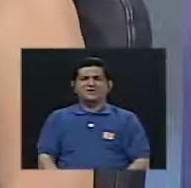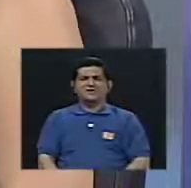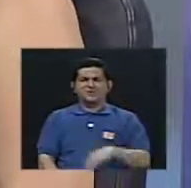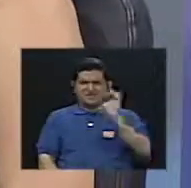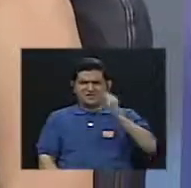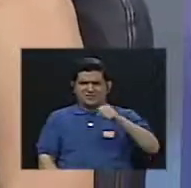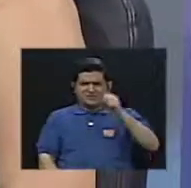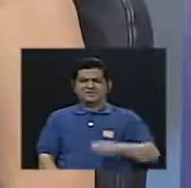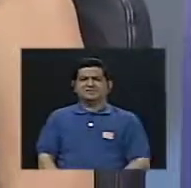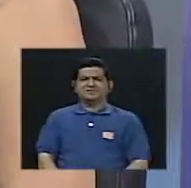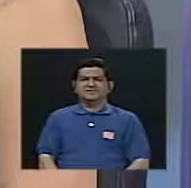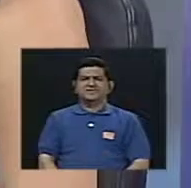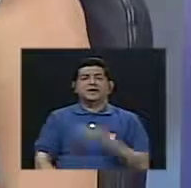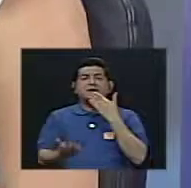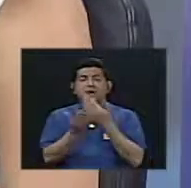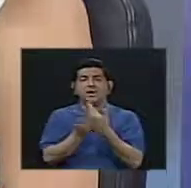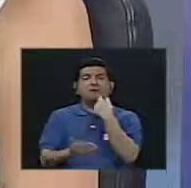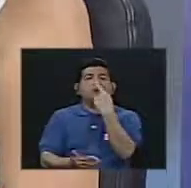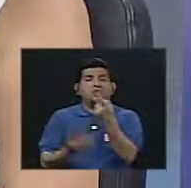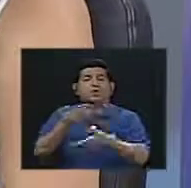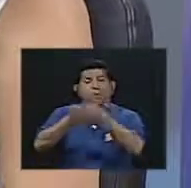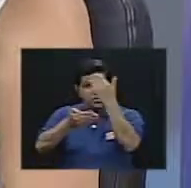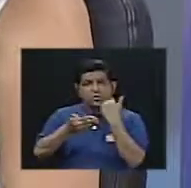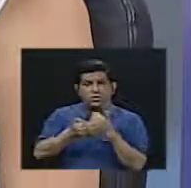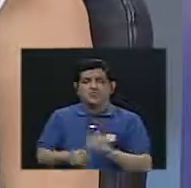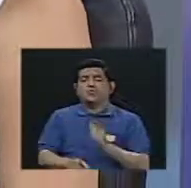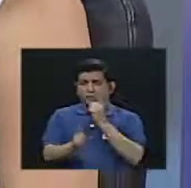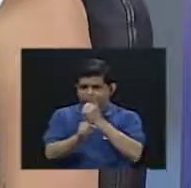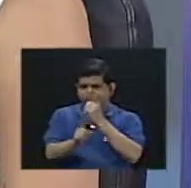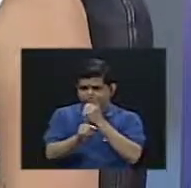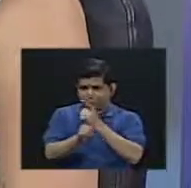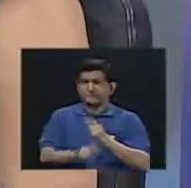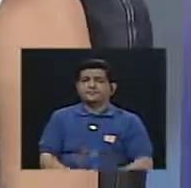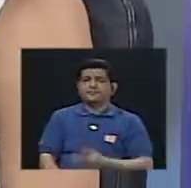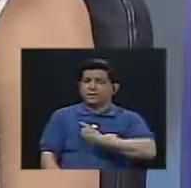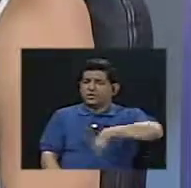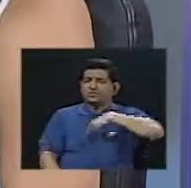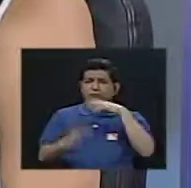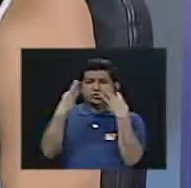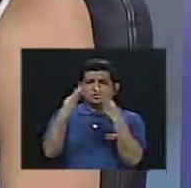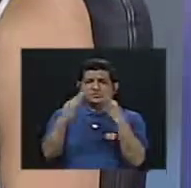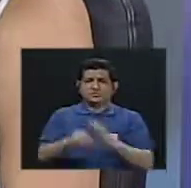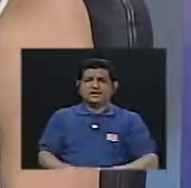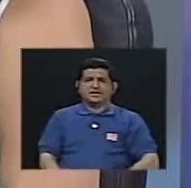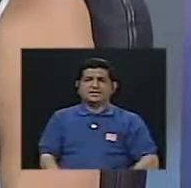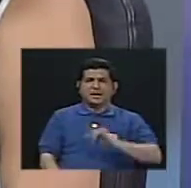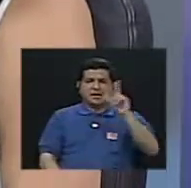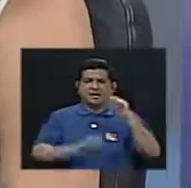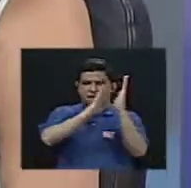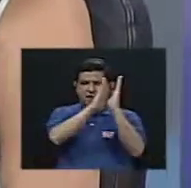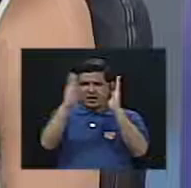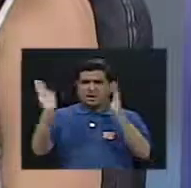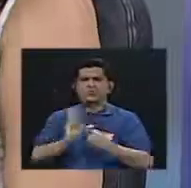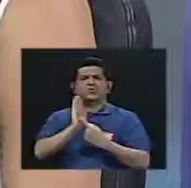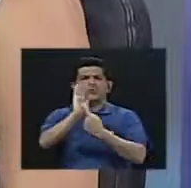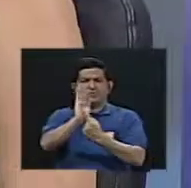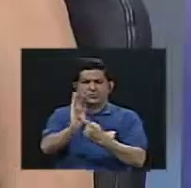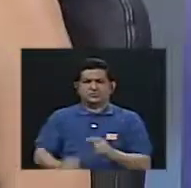muy... Qué bueno que usted lo dijo, porque efectivamente, Fernando, hemos tratado el lunes de Cinemateca hasta donde ha sido posible de